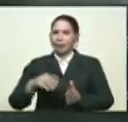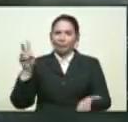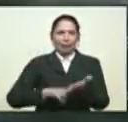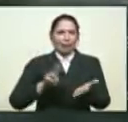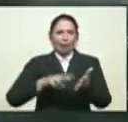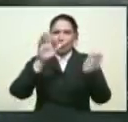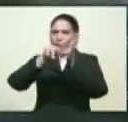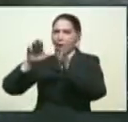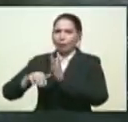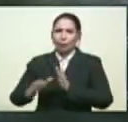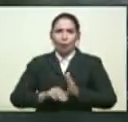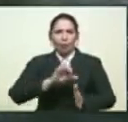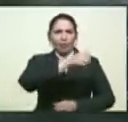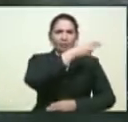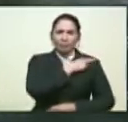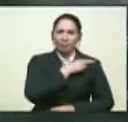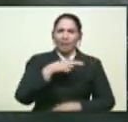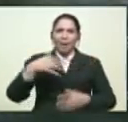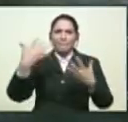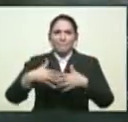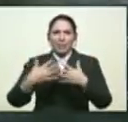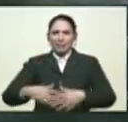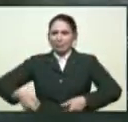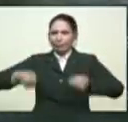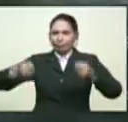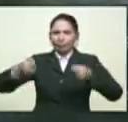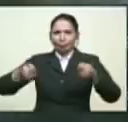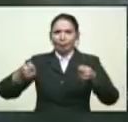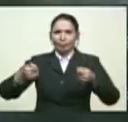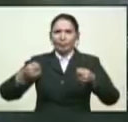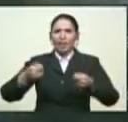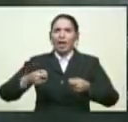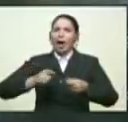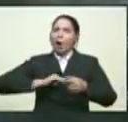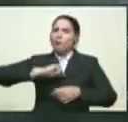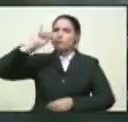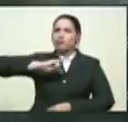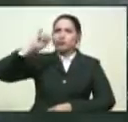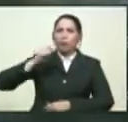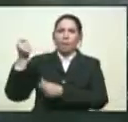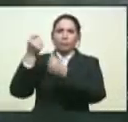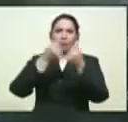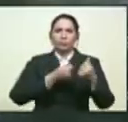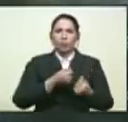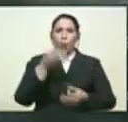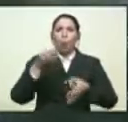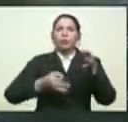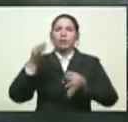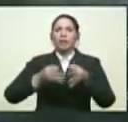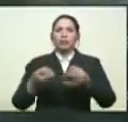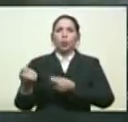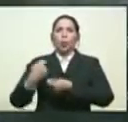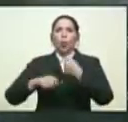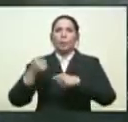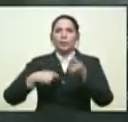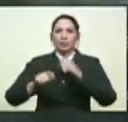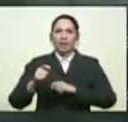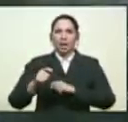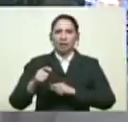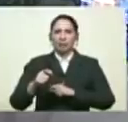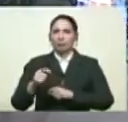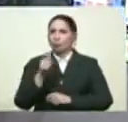sinvergüenzas, los que le aumentan los precios sin justificación comercial. Sin justificación de costo.